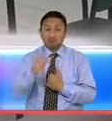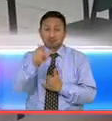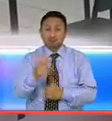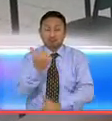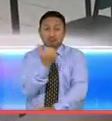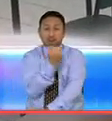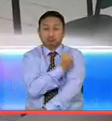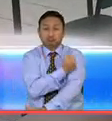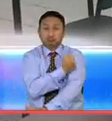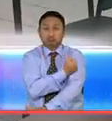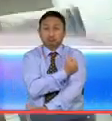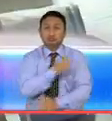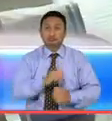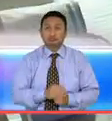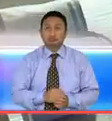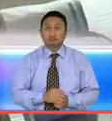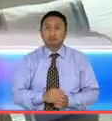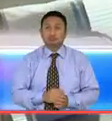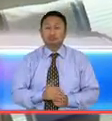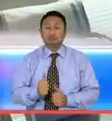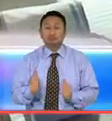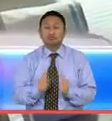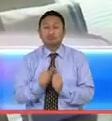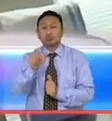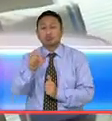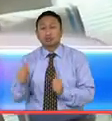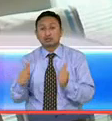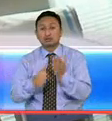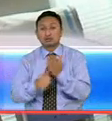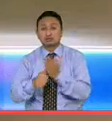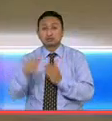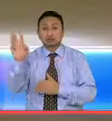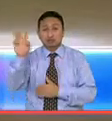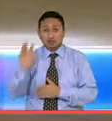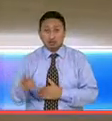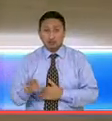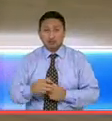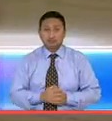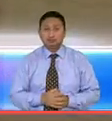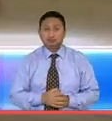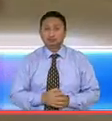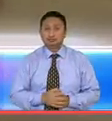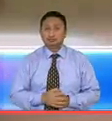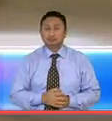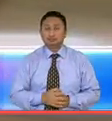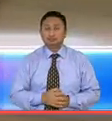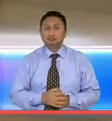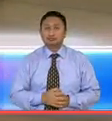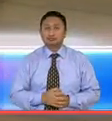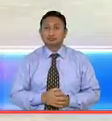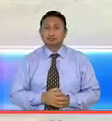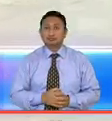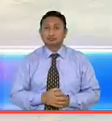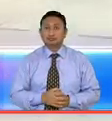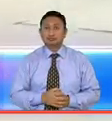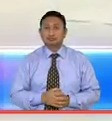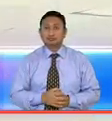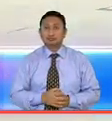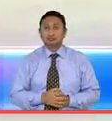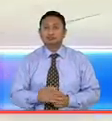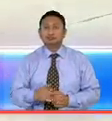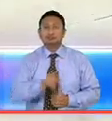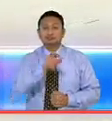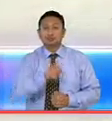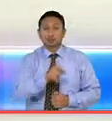de dosis que se realizará en conjunto con el personal médico del sector y del Ministerio de Salud como parte del acuerdo. Para los